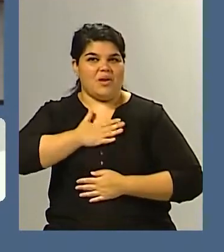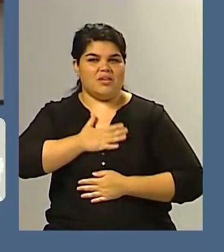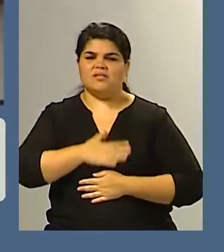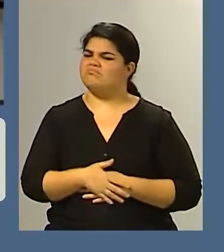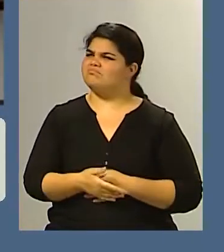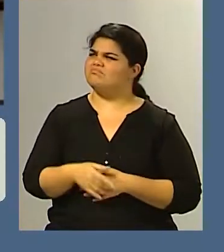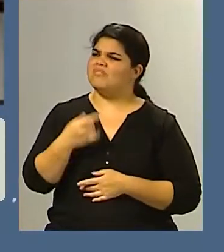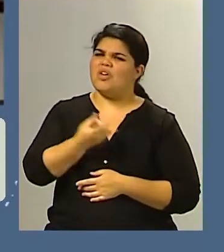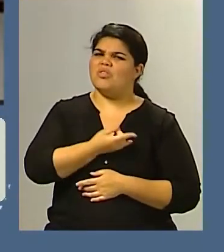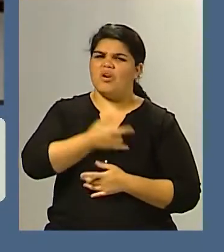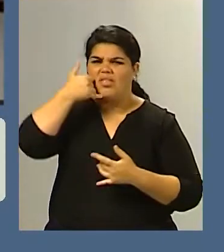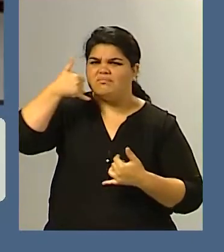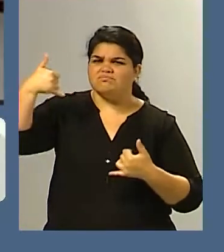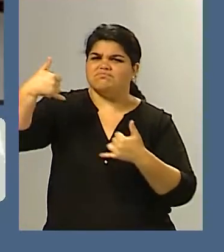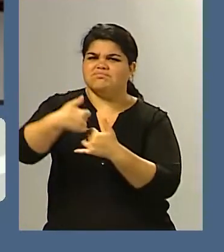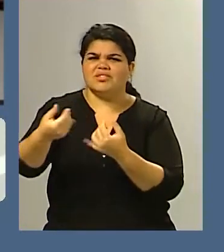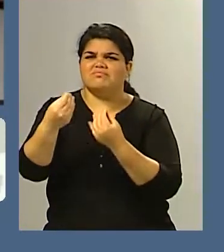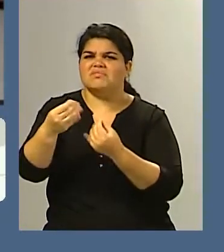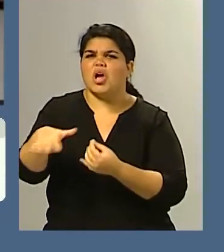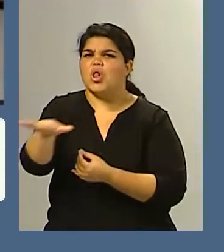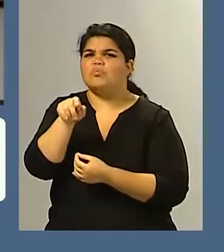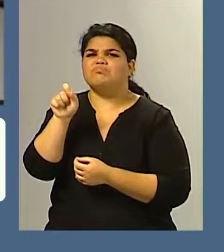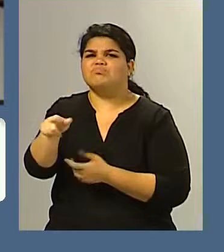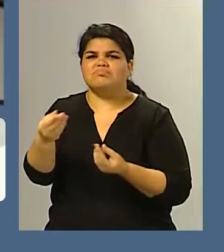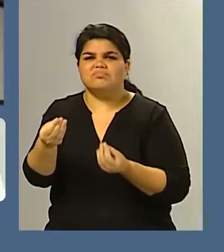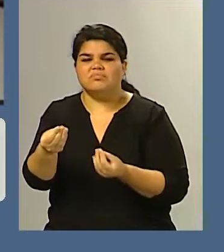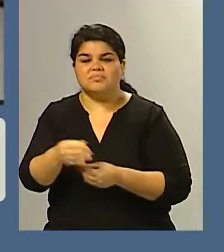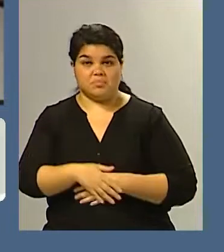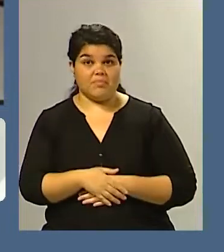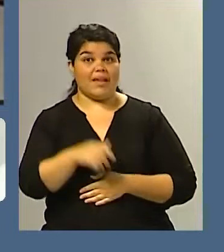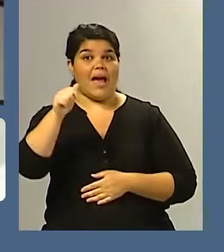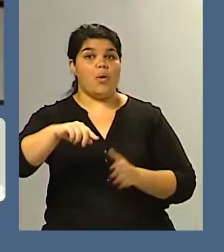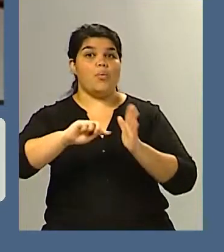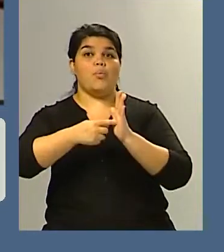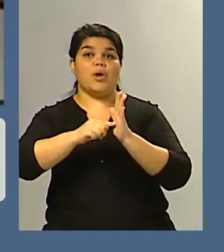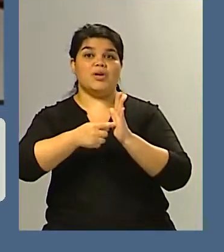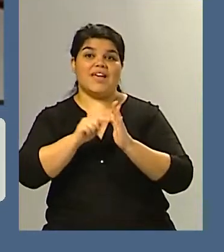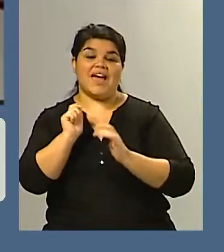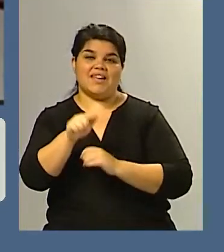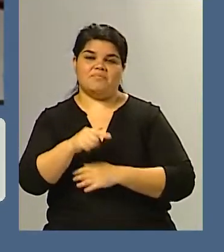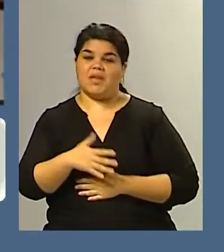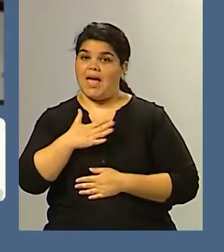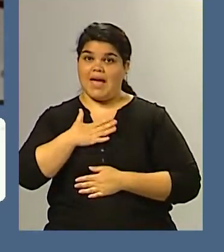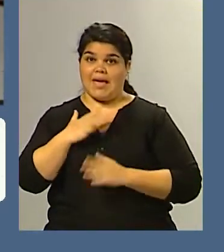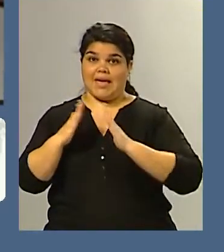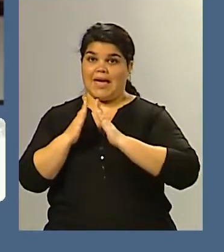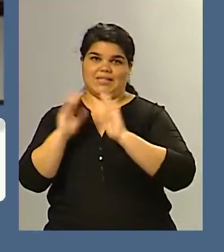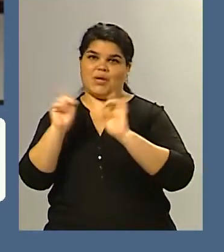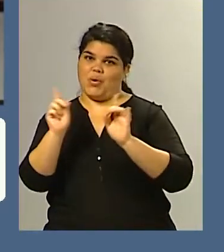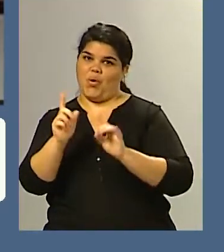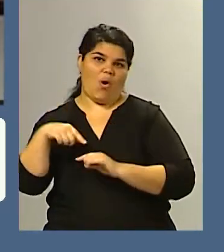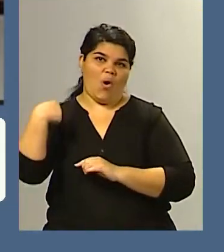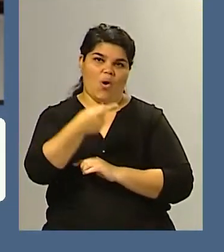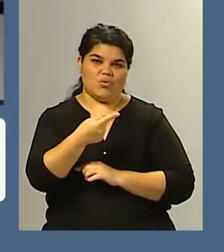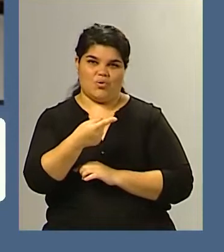nos está atendiendo. Ahora en este momento estoy en Buenos Aires. No estoy en mi casa que es en Temperley, pero En estoy en Buenos Temperley. Aires. Ah, quería